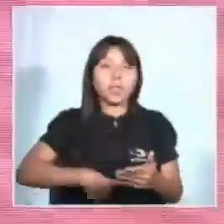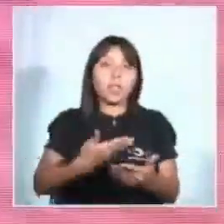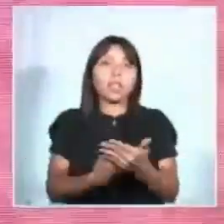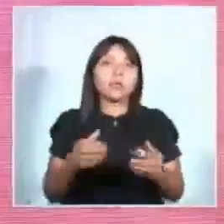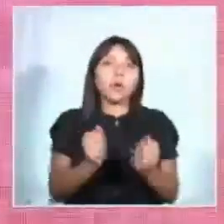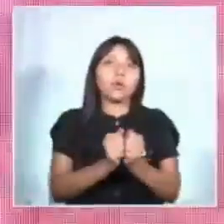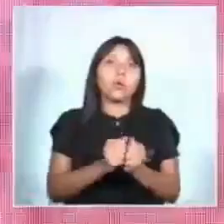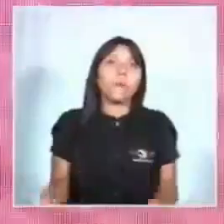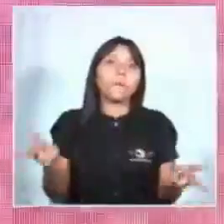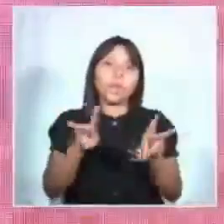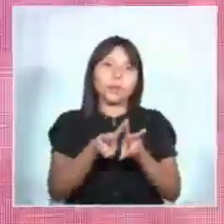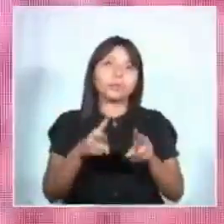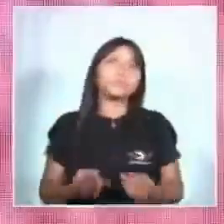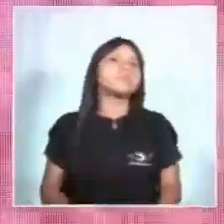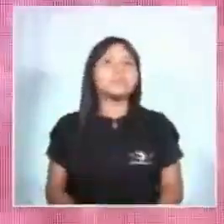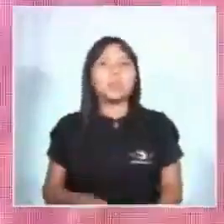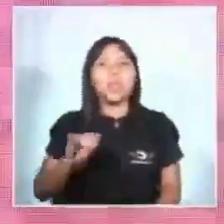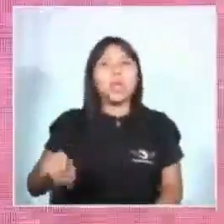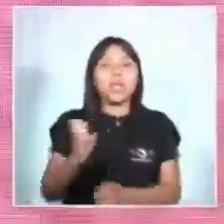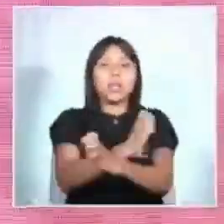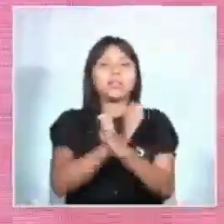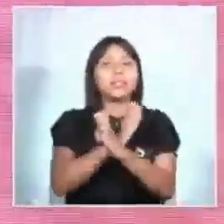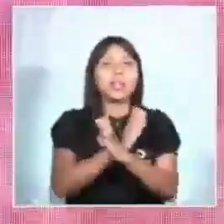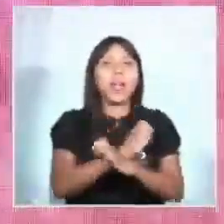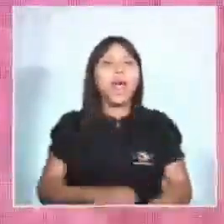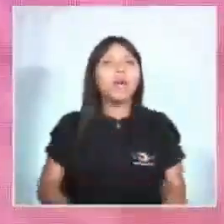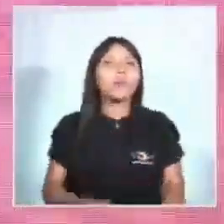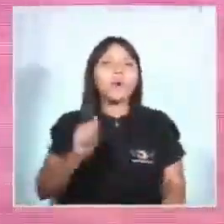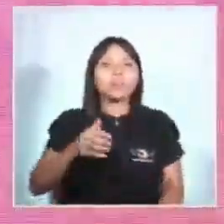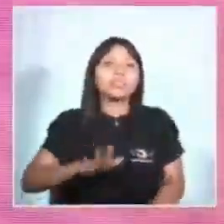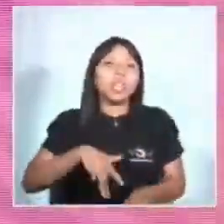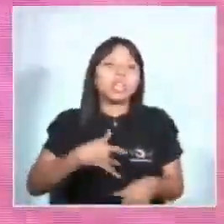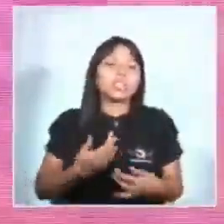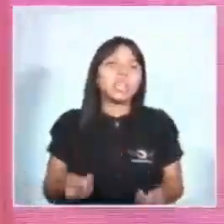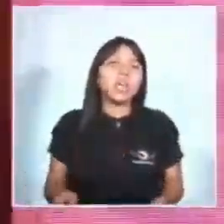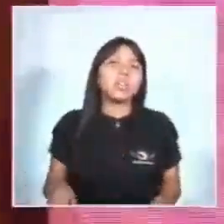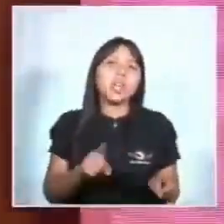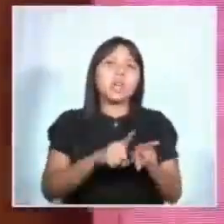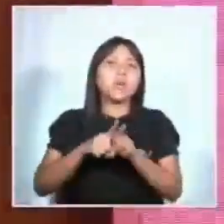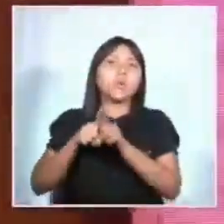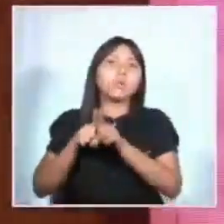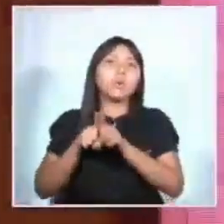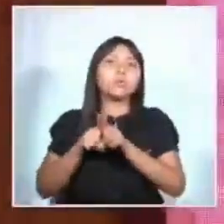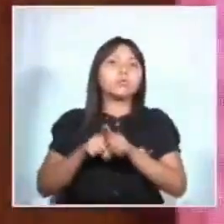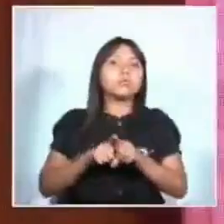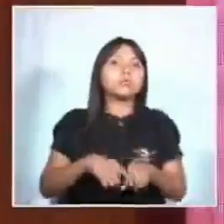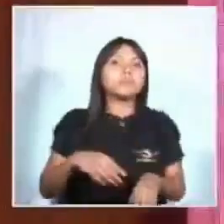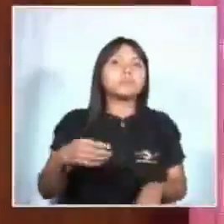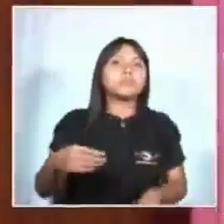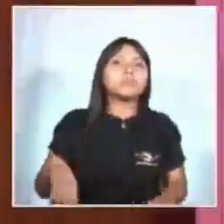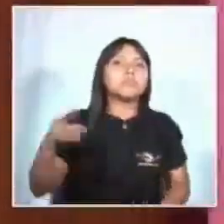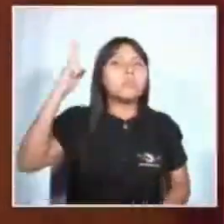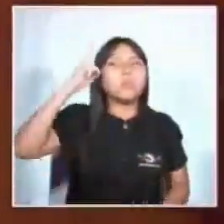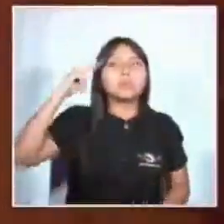con valor. El esclavo se siente como impostor cuando está